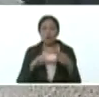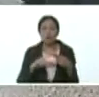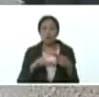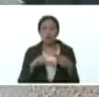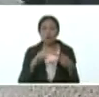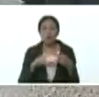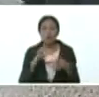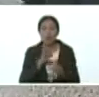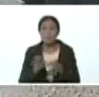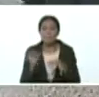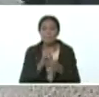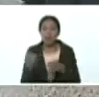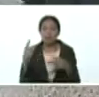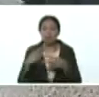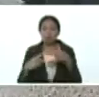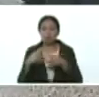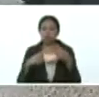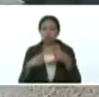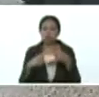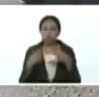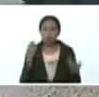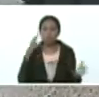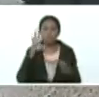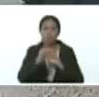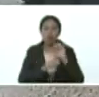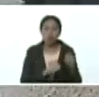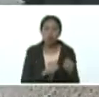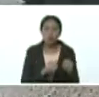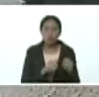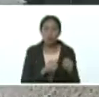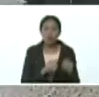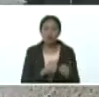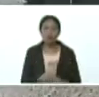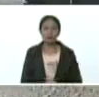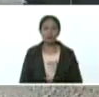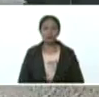en petros para comprar